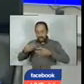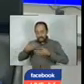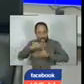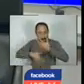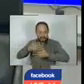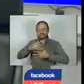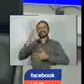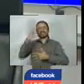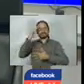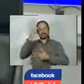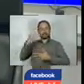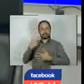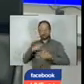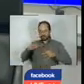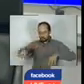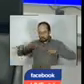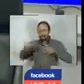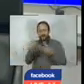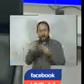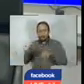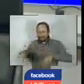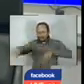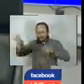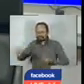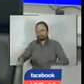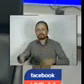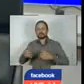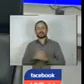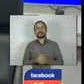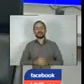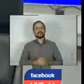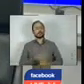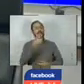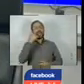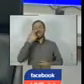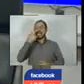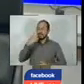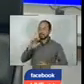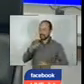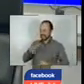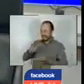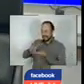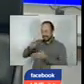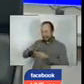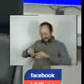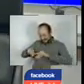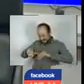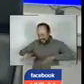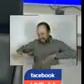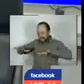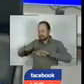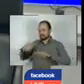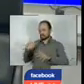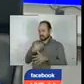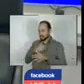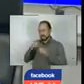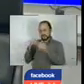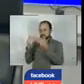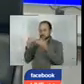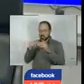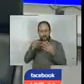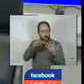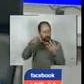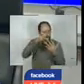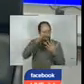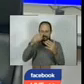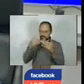taparle las vías respiratorias. Tenemos el caso de los animales terrestres, que ahí también podemos hacer una gran variedad de opciones.